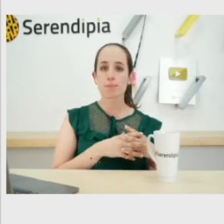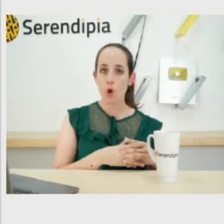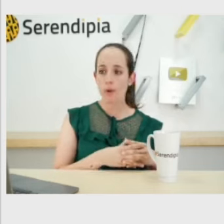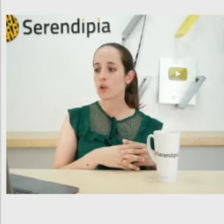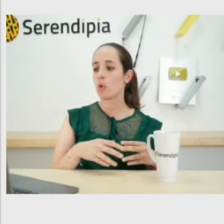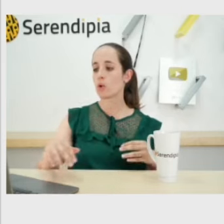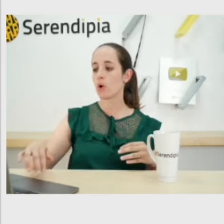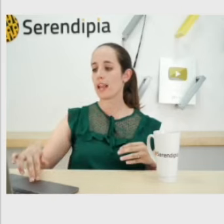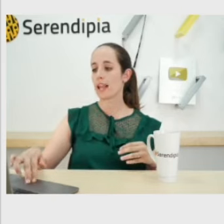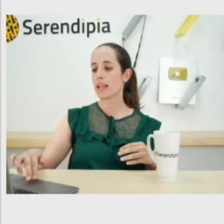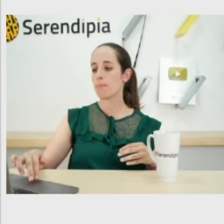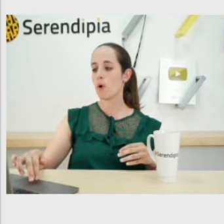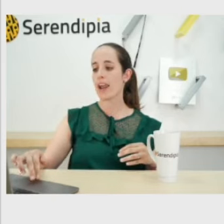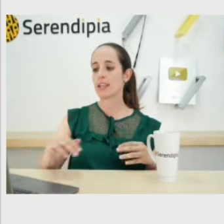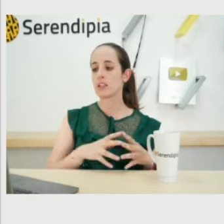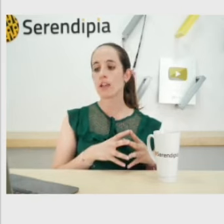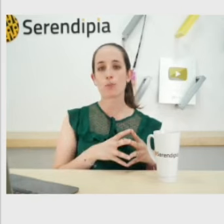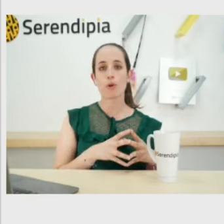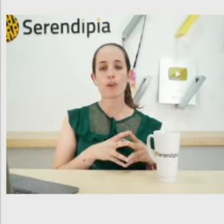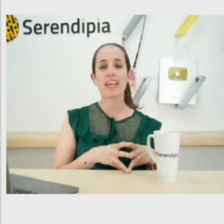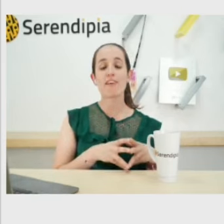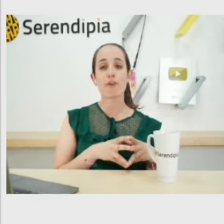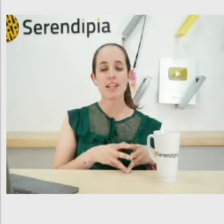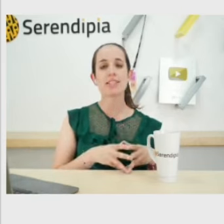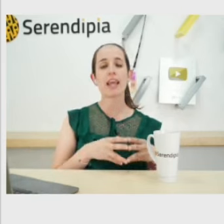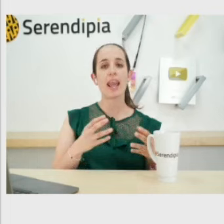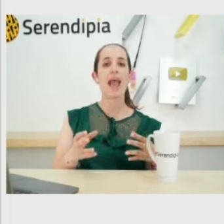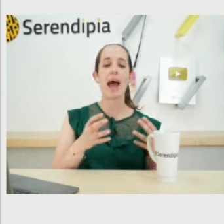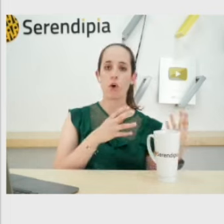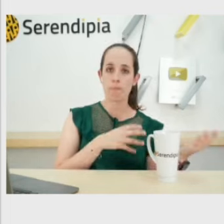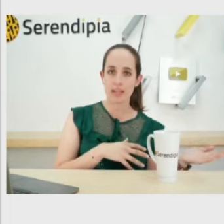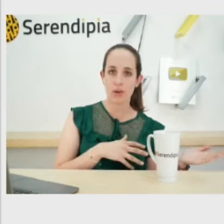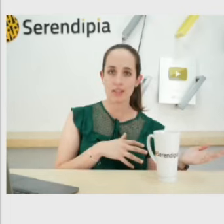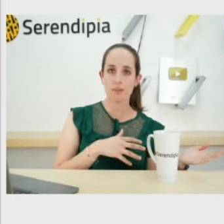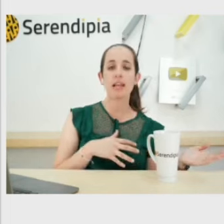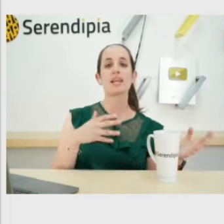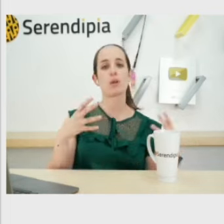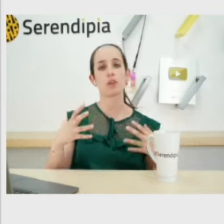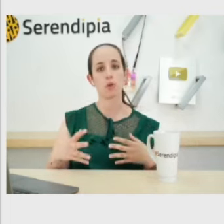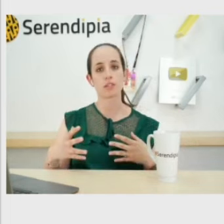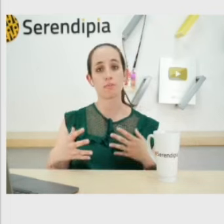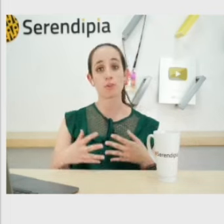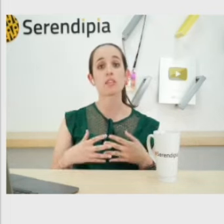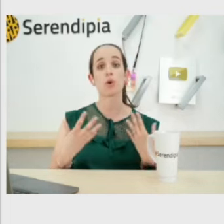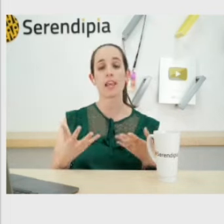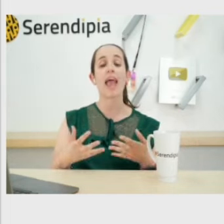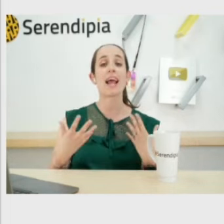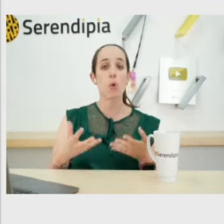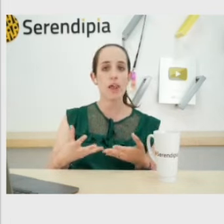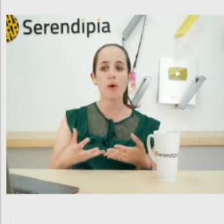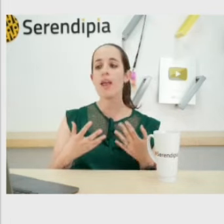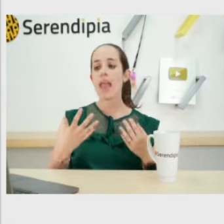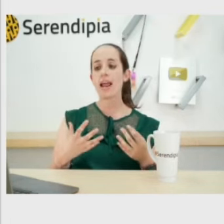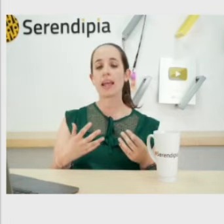hecho estas pruebas junto con el equipo argentino de antropología forense que ha acompañado a las familias durante todo este proceso. O